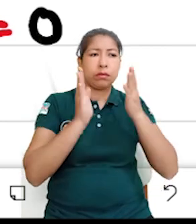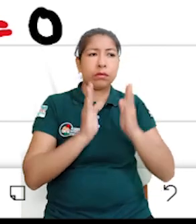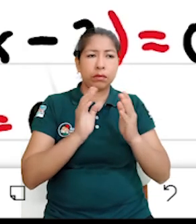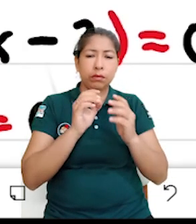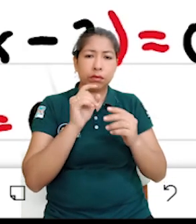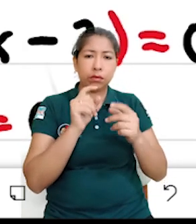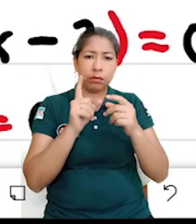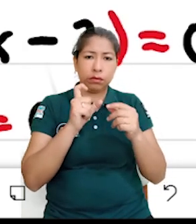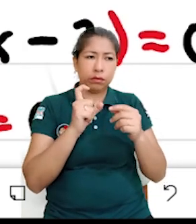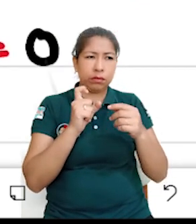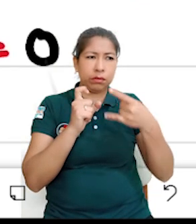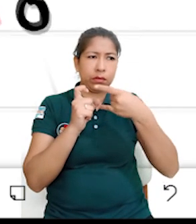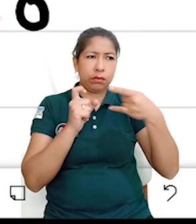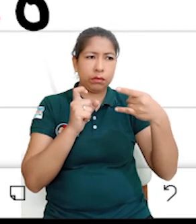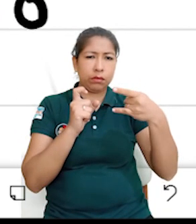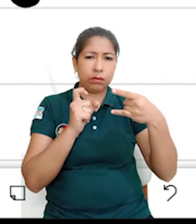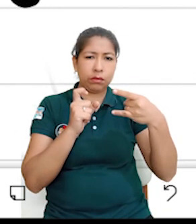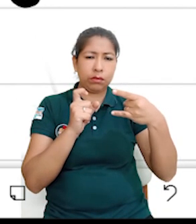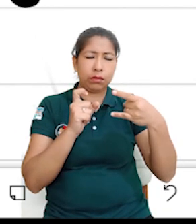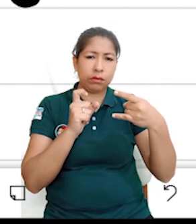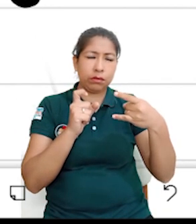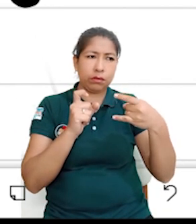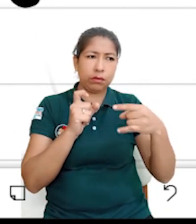que x es igual